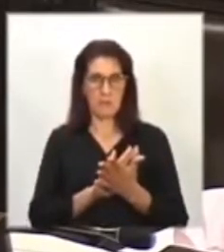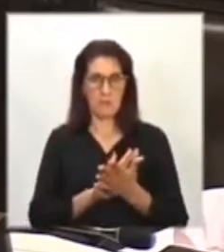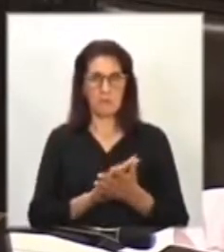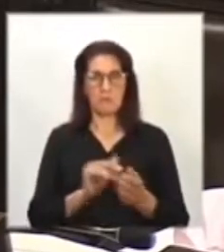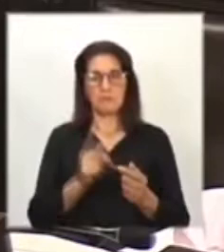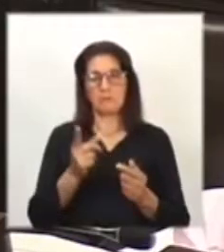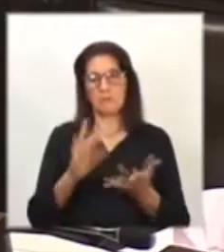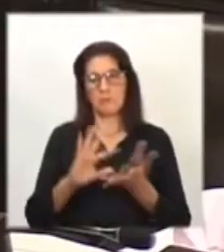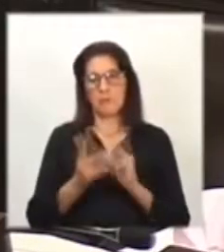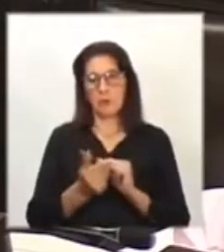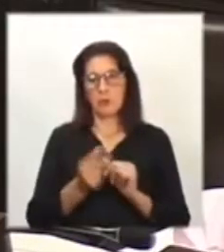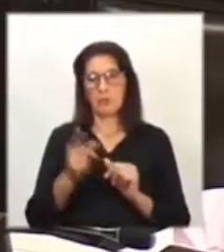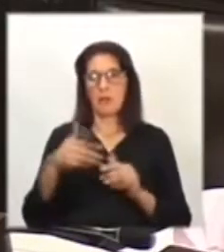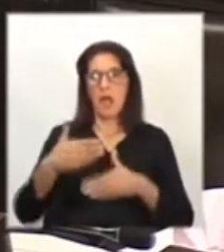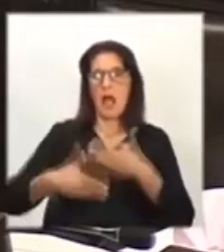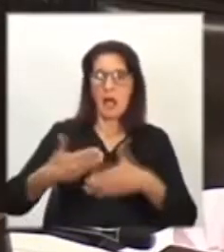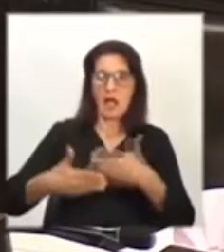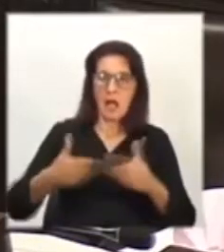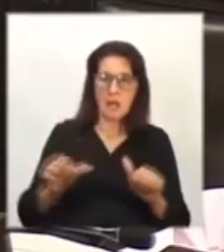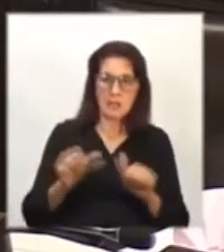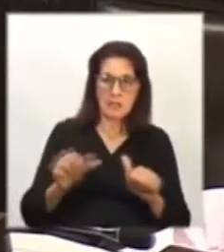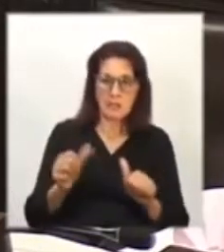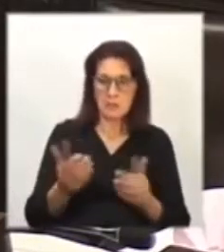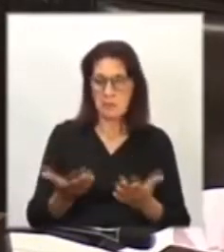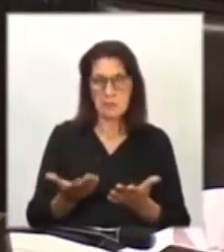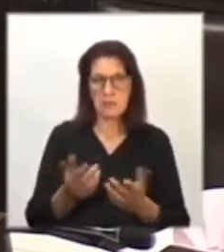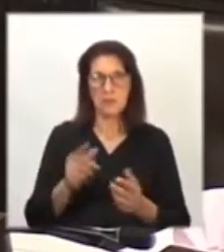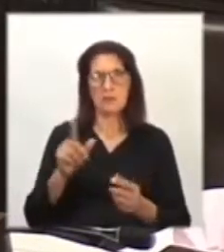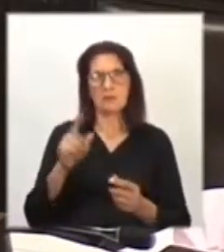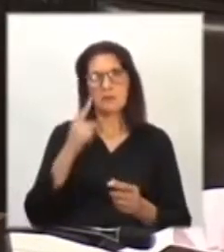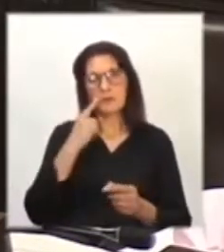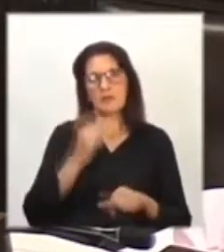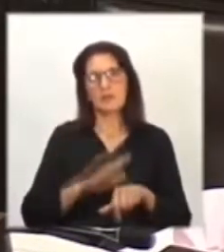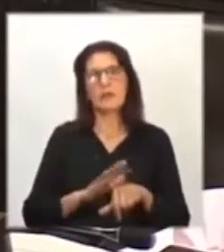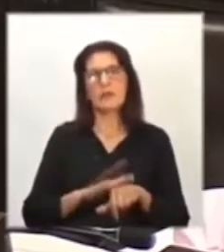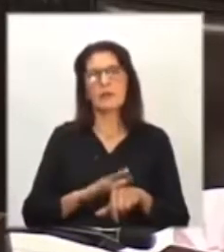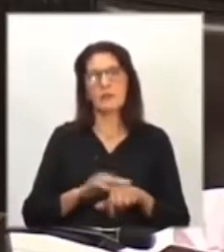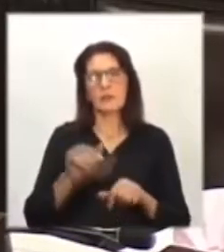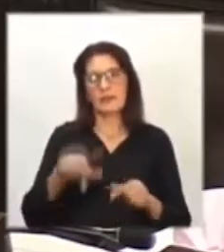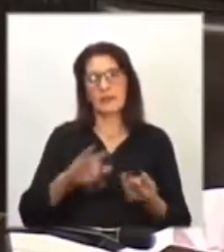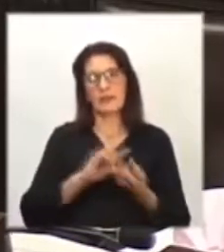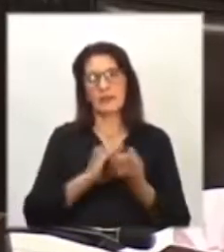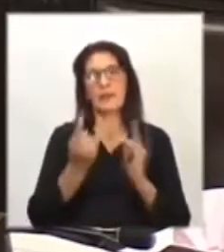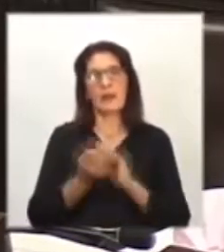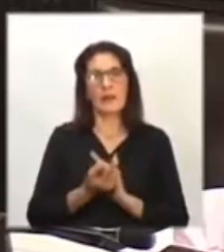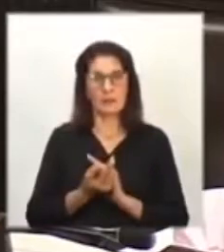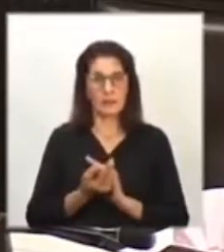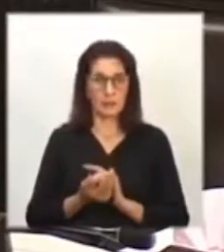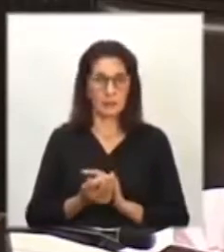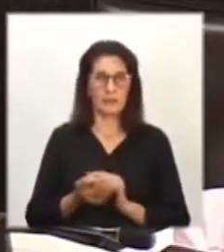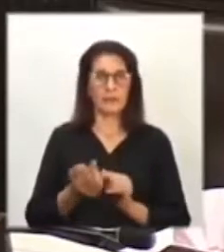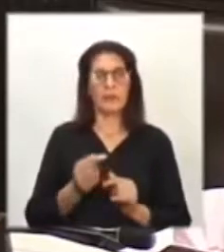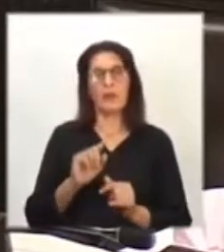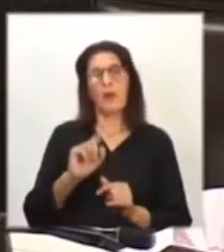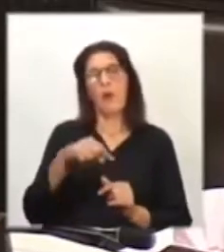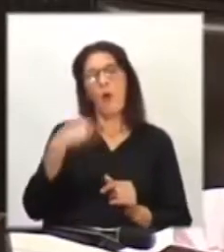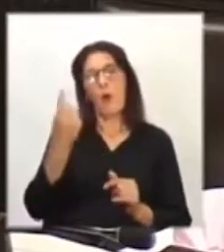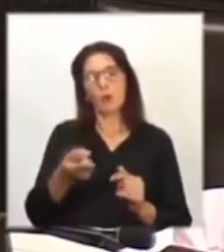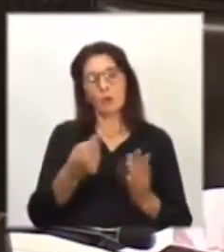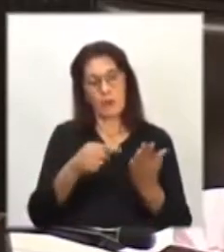de forma y de procedimiento, tomó competencias que le competen a este Parlamento Nacional. Entre otras